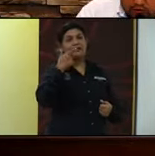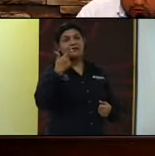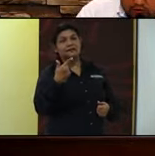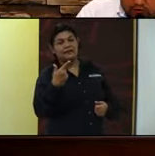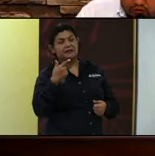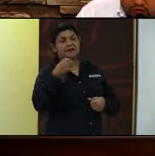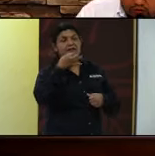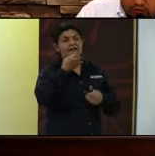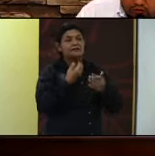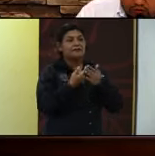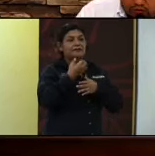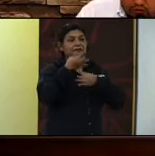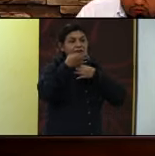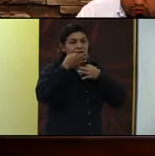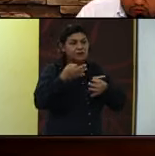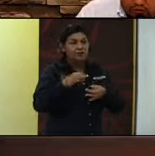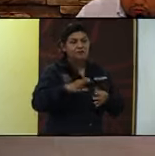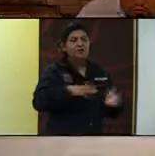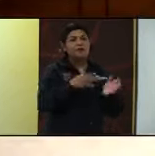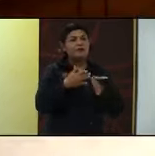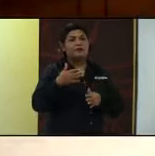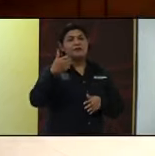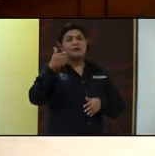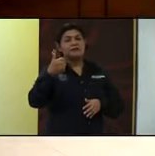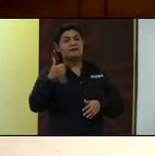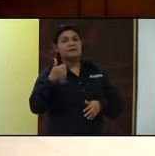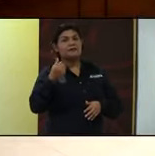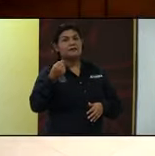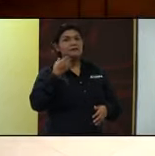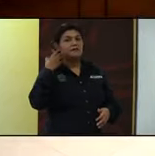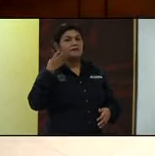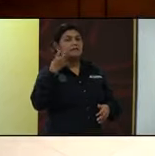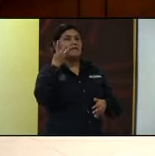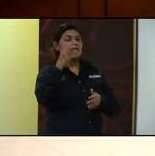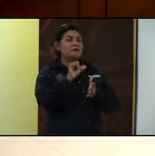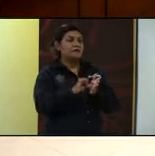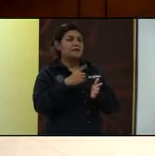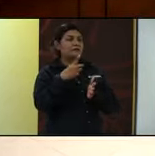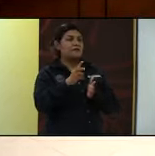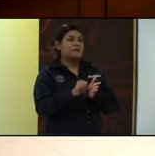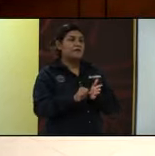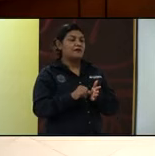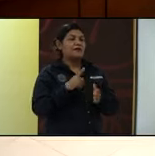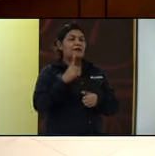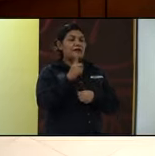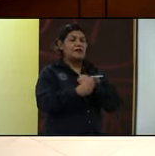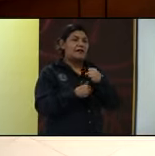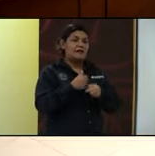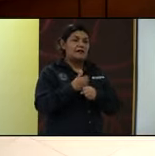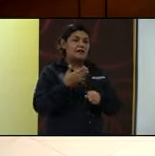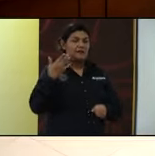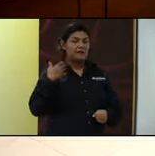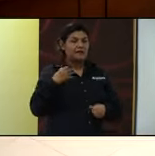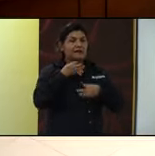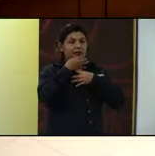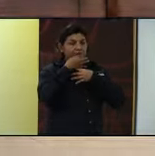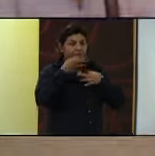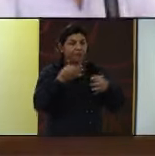mañaneras informando, aparte 6 informes trimestrales informando, el informe anual el año pasado